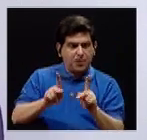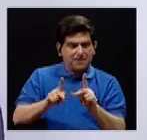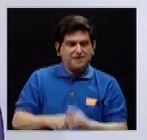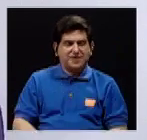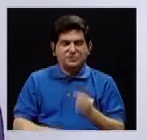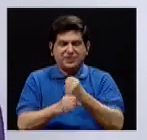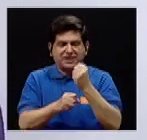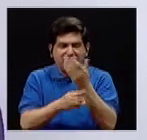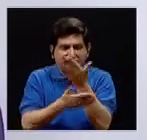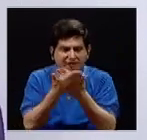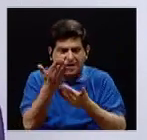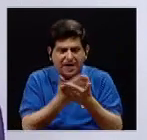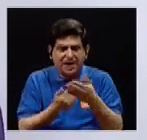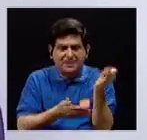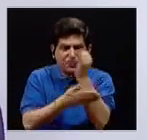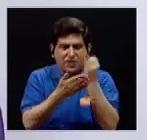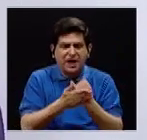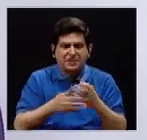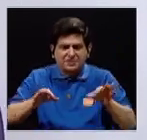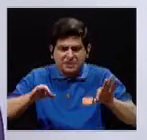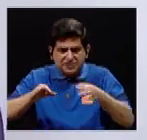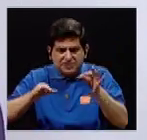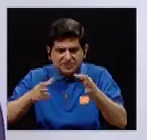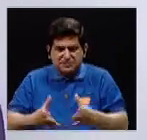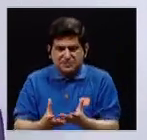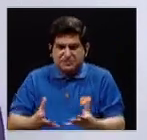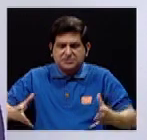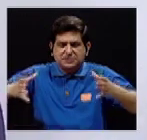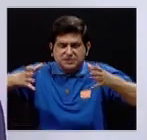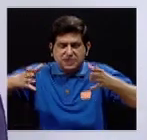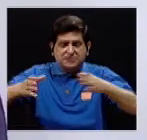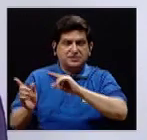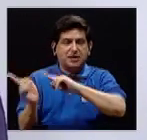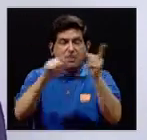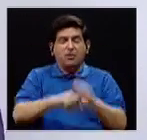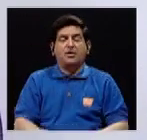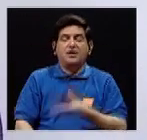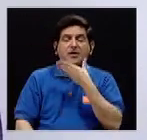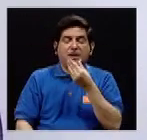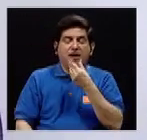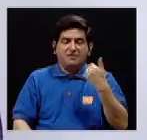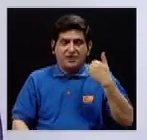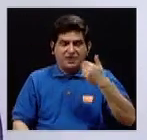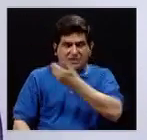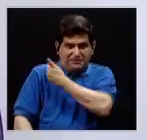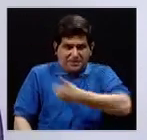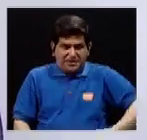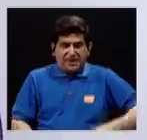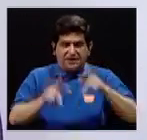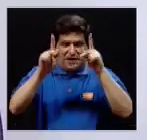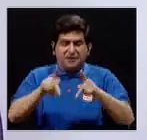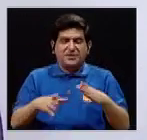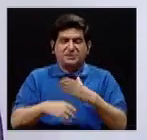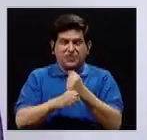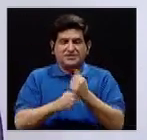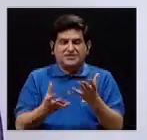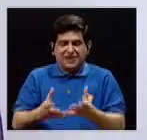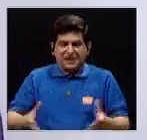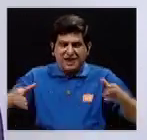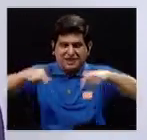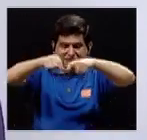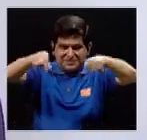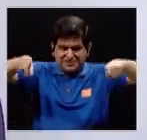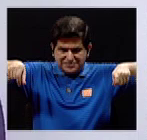persona un artesano construyendo una cesta indígena O podría ir a barbad dered y a ver a la gente que hace canastos o hacer rir la gente que teje